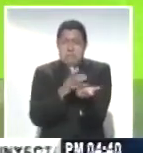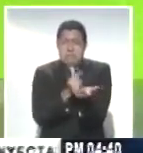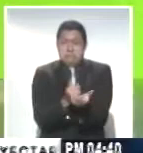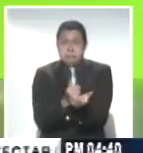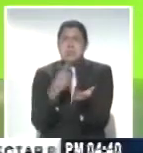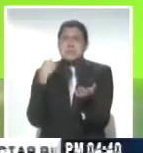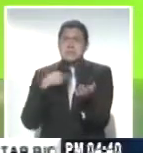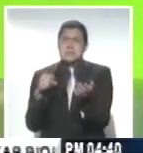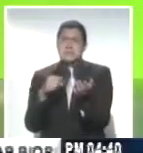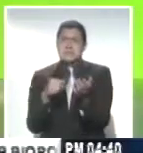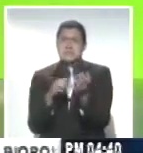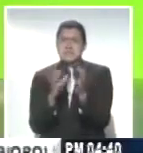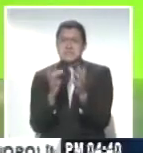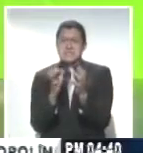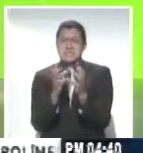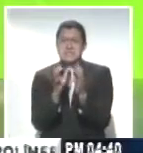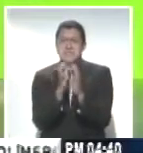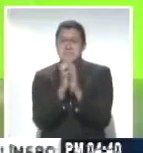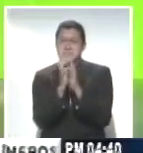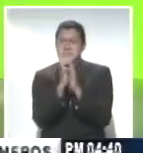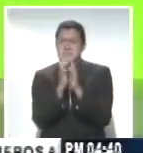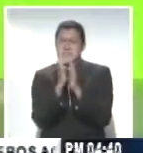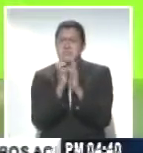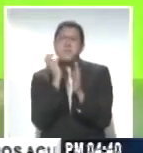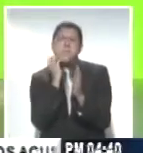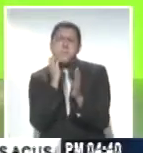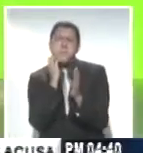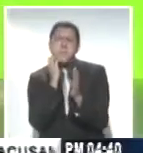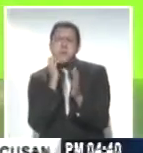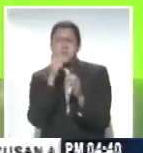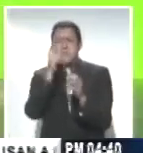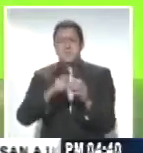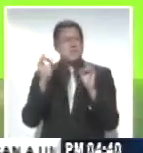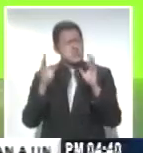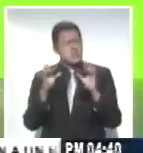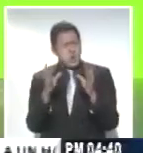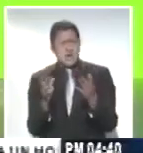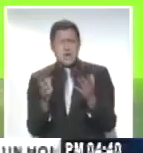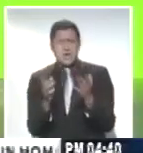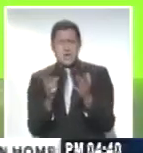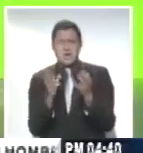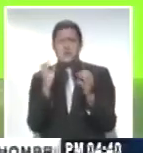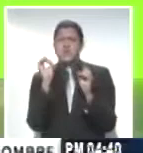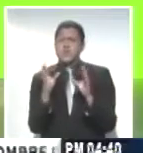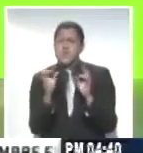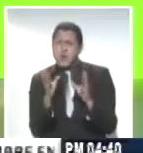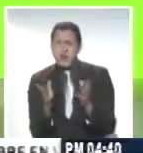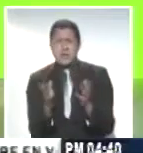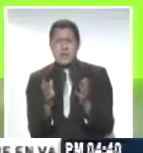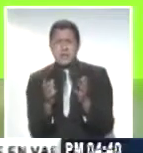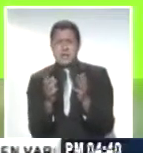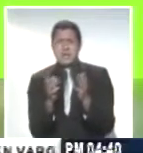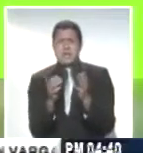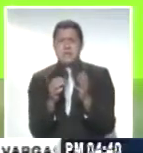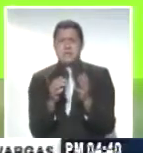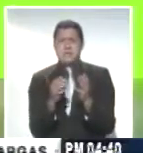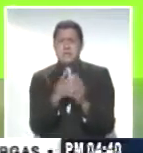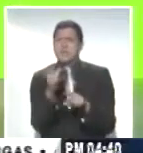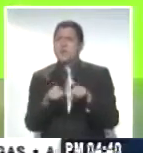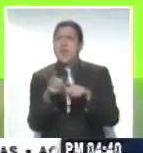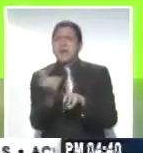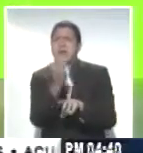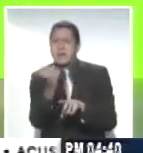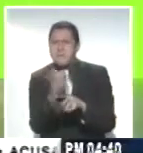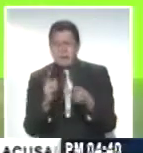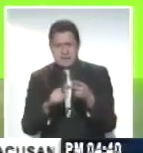vamos a tener esta serie de síntomas como son, la persona se queja por un dolor quemante.